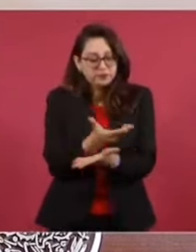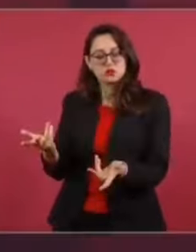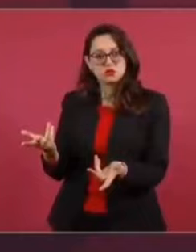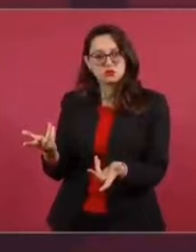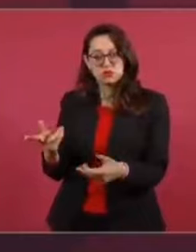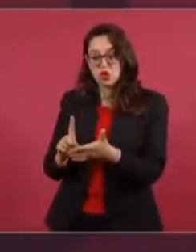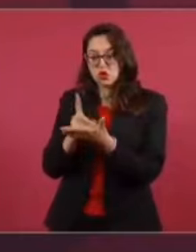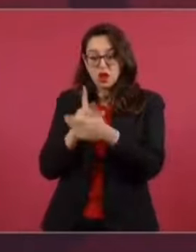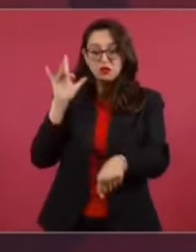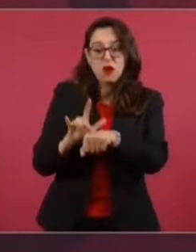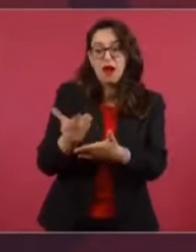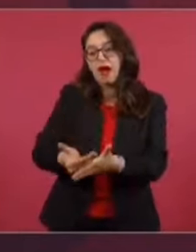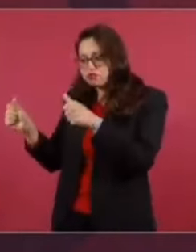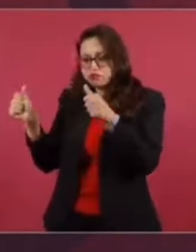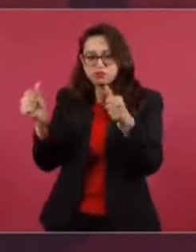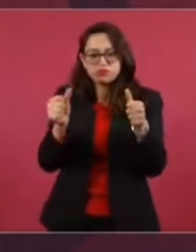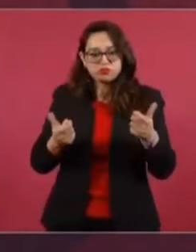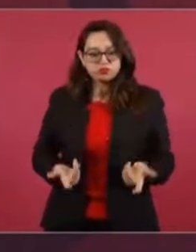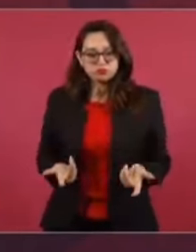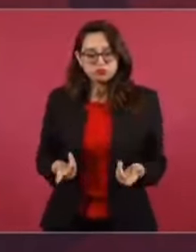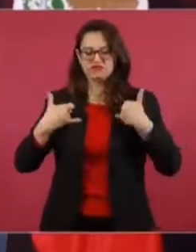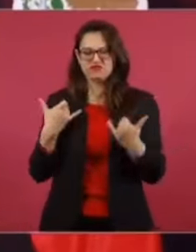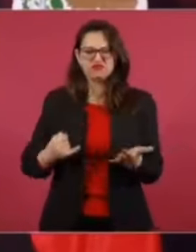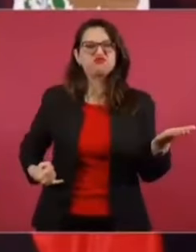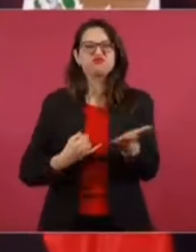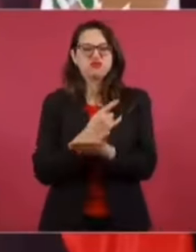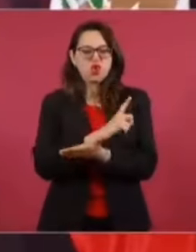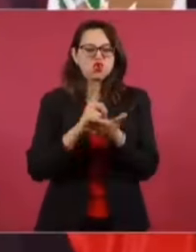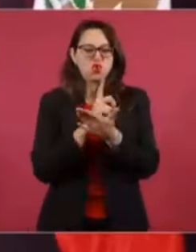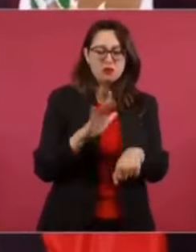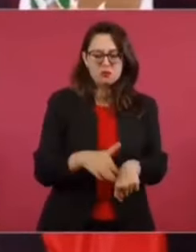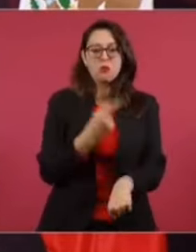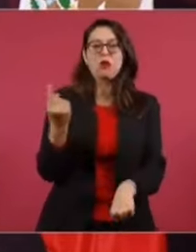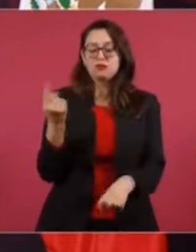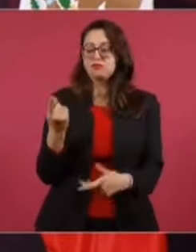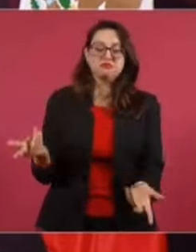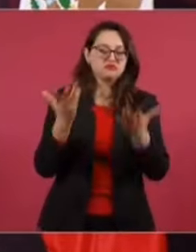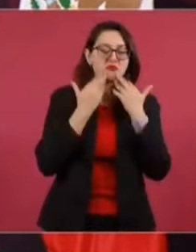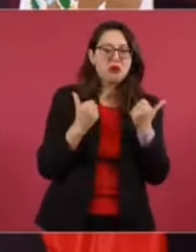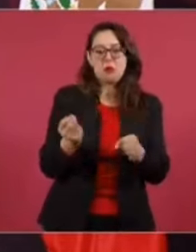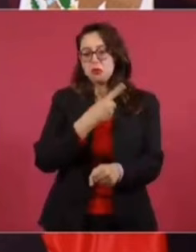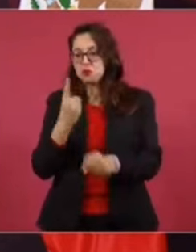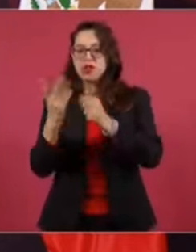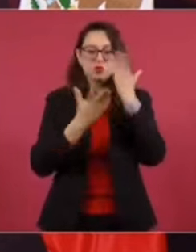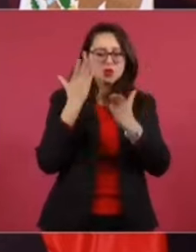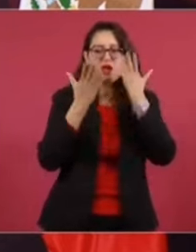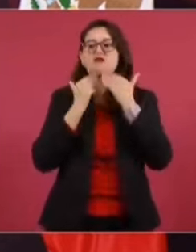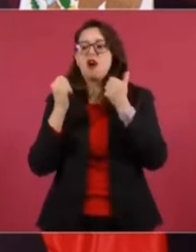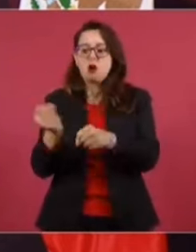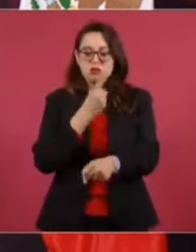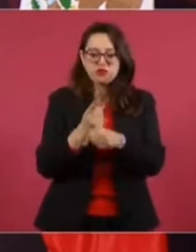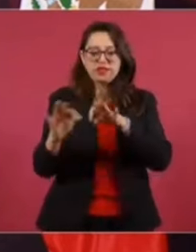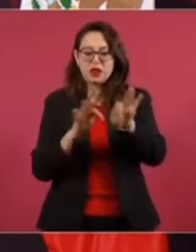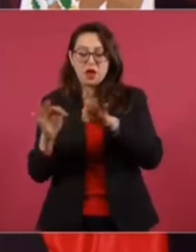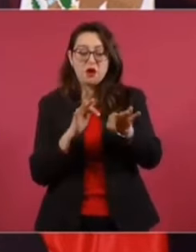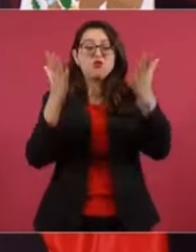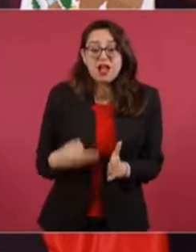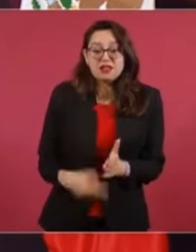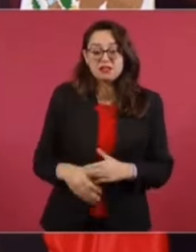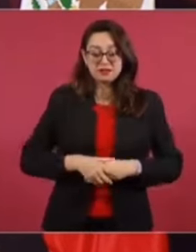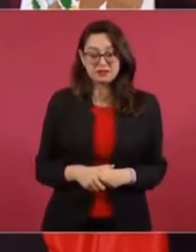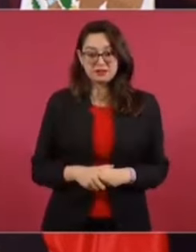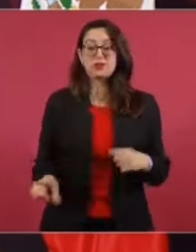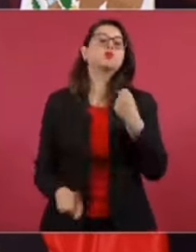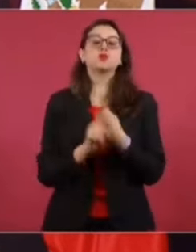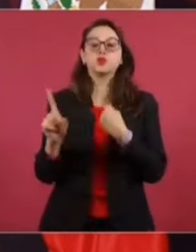los jóvenes que toman ese camino por falta de oportunidades, de trabajo, de estudio, y también por falta de amor, de apapacho, por